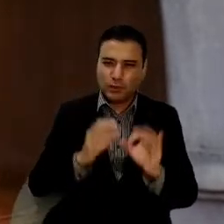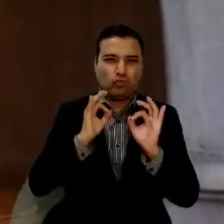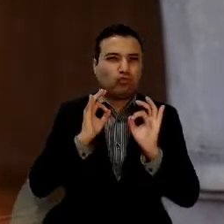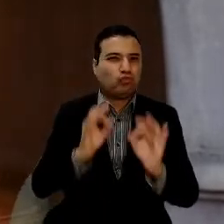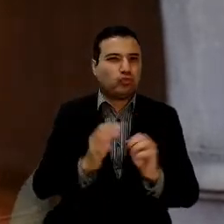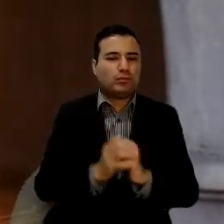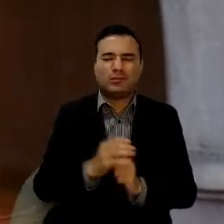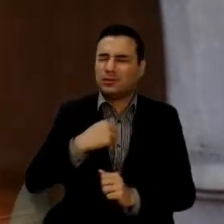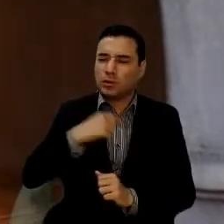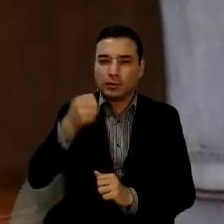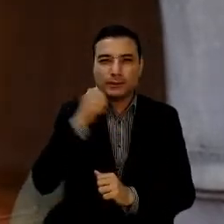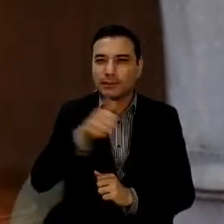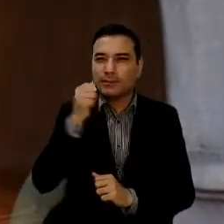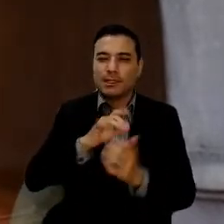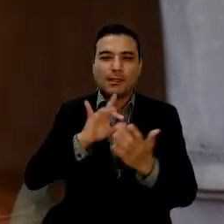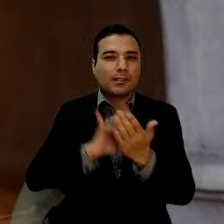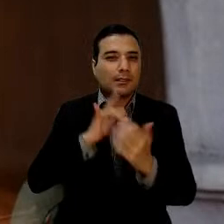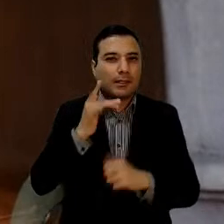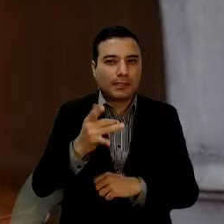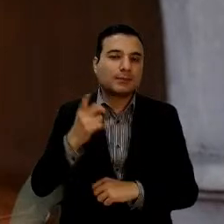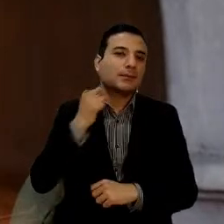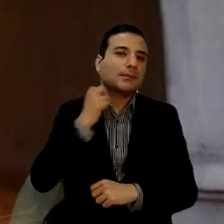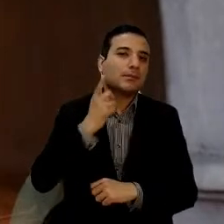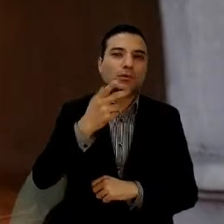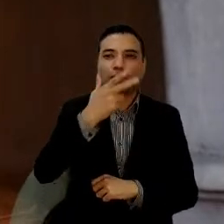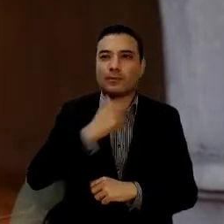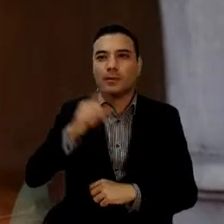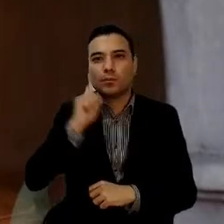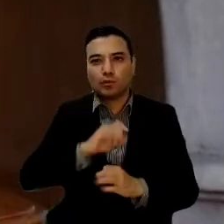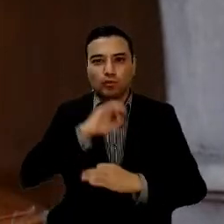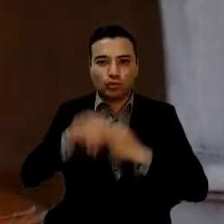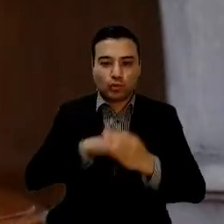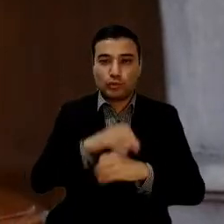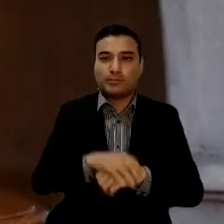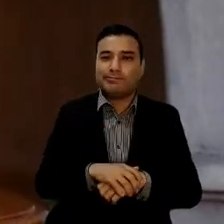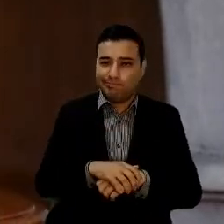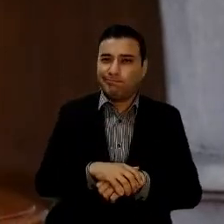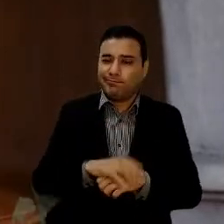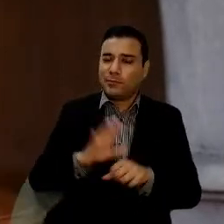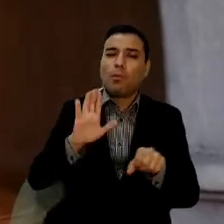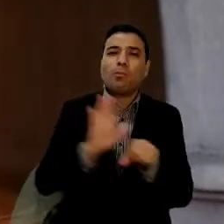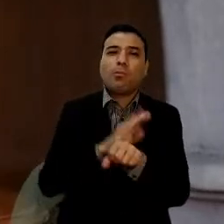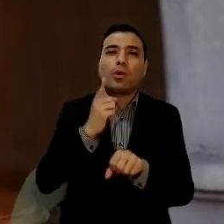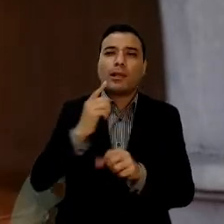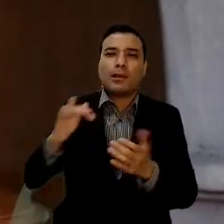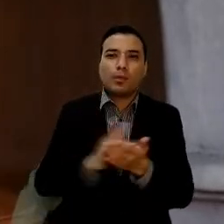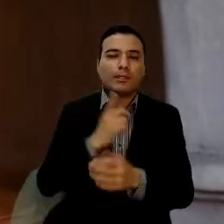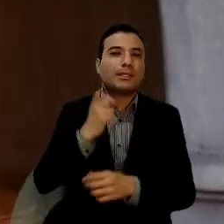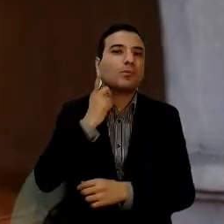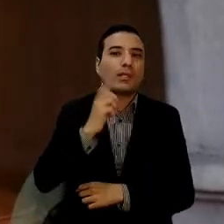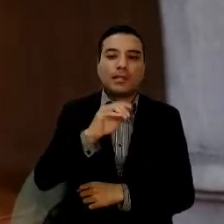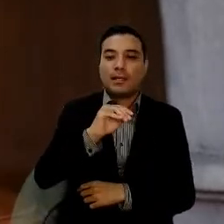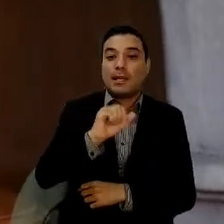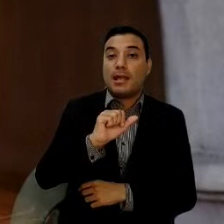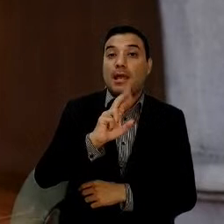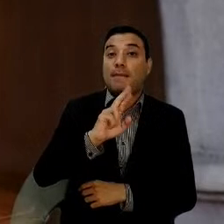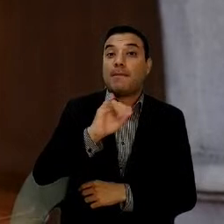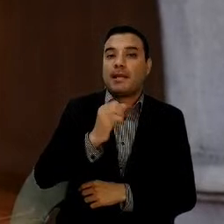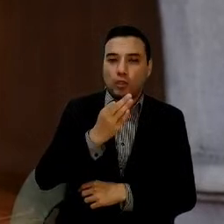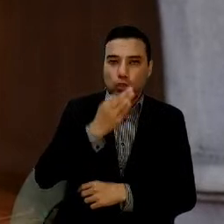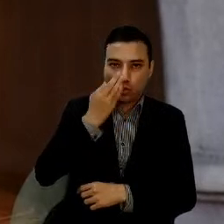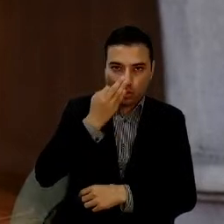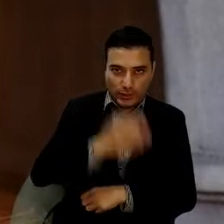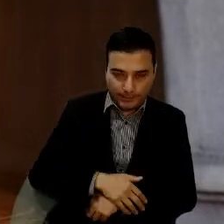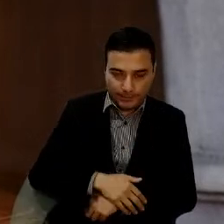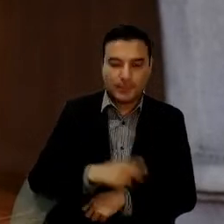permanente gratitud para las diputadas y los diputados. En su acompañamiento, la diputada María del Carmen de la Rosa Mendoza,